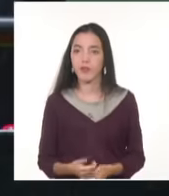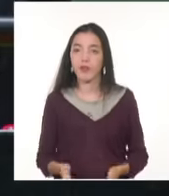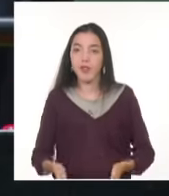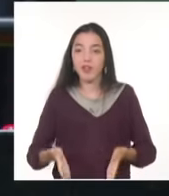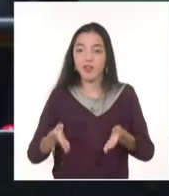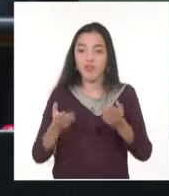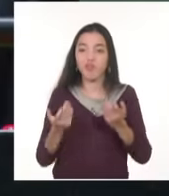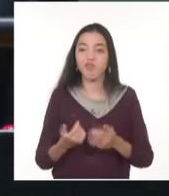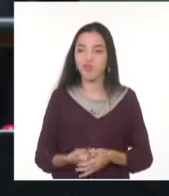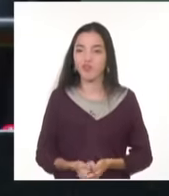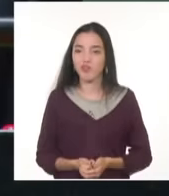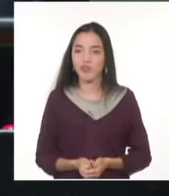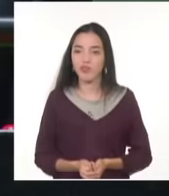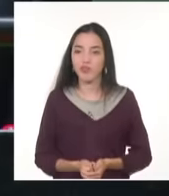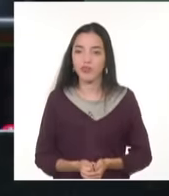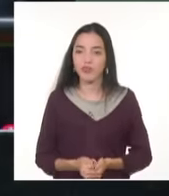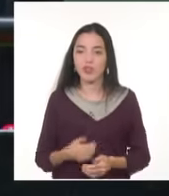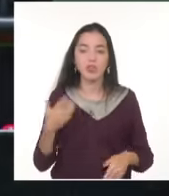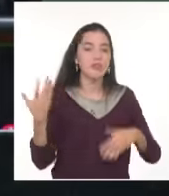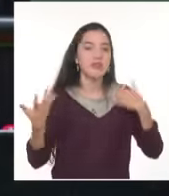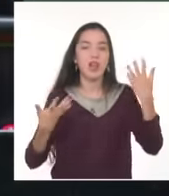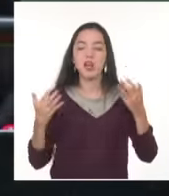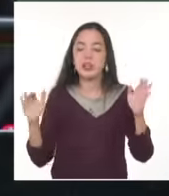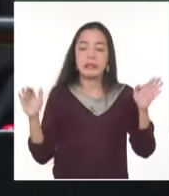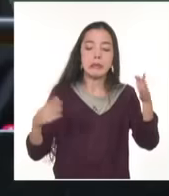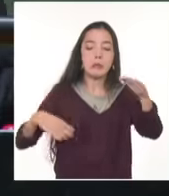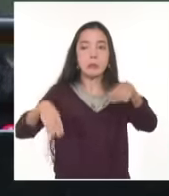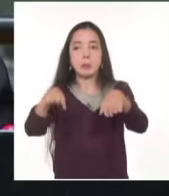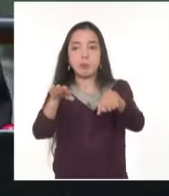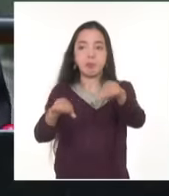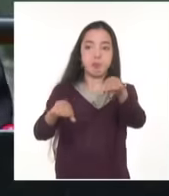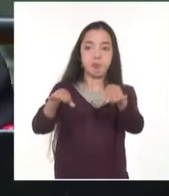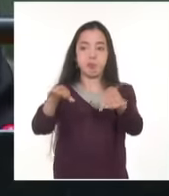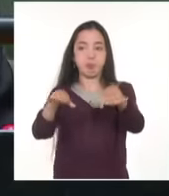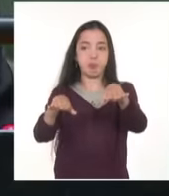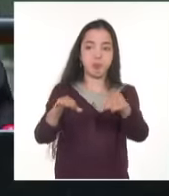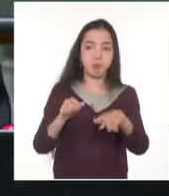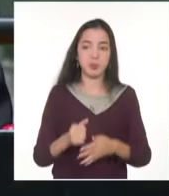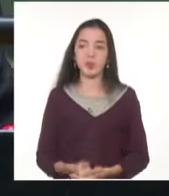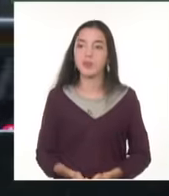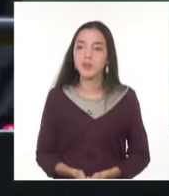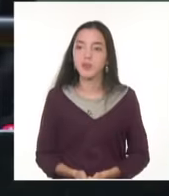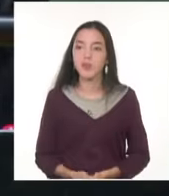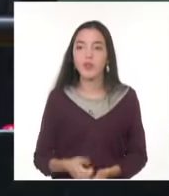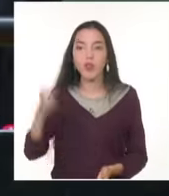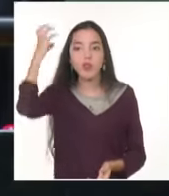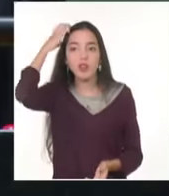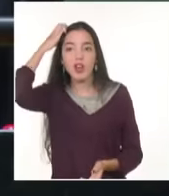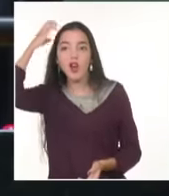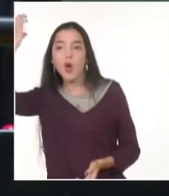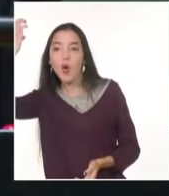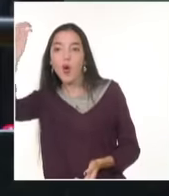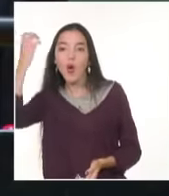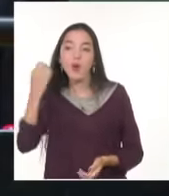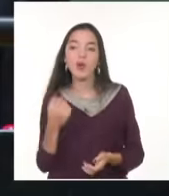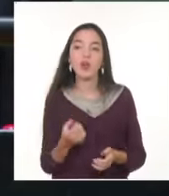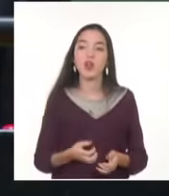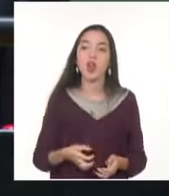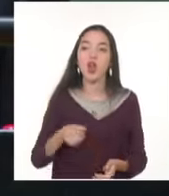Las acciones desestabilizadoras contra el Gobierno de Reconciliación y Unidad Nacional de